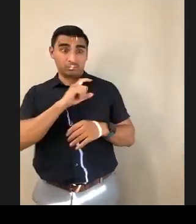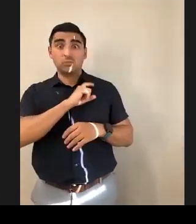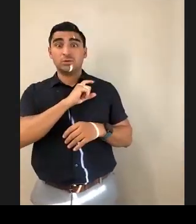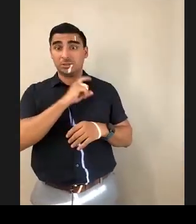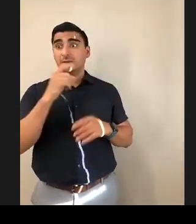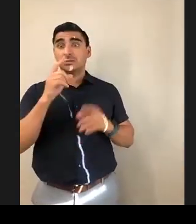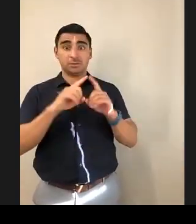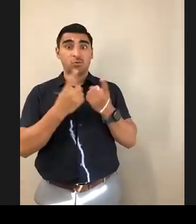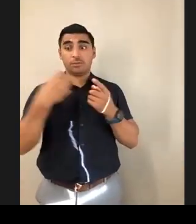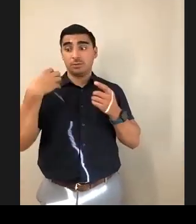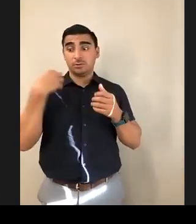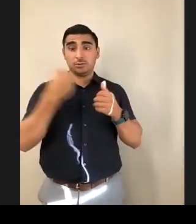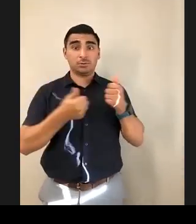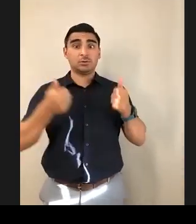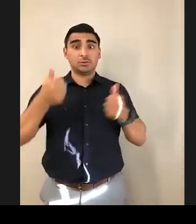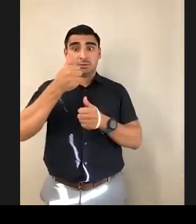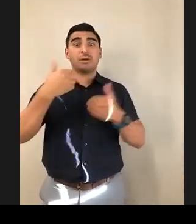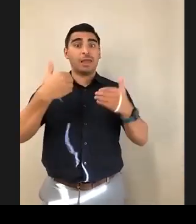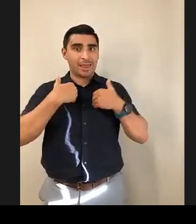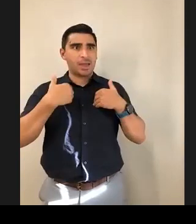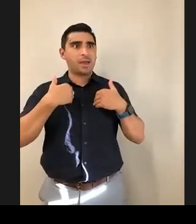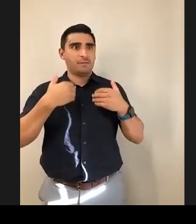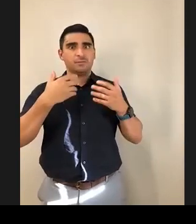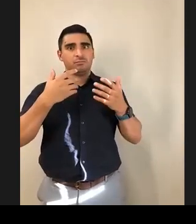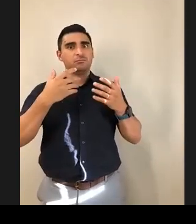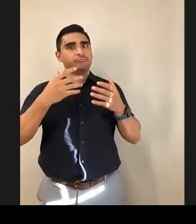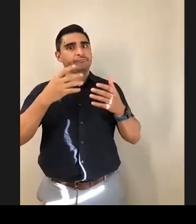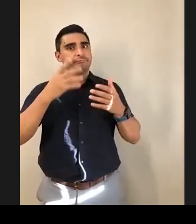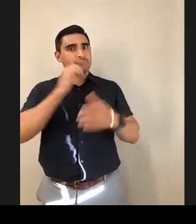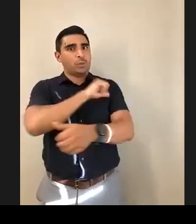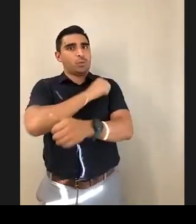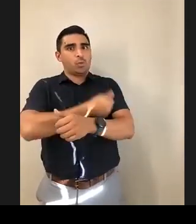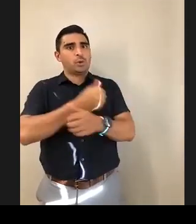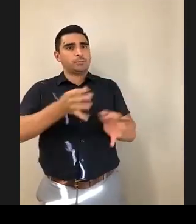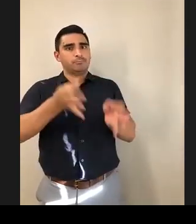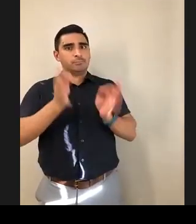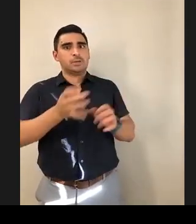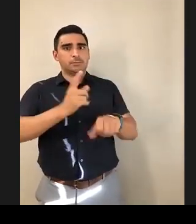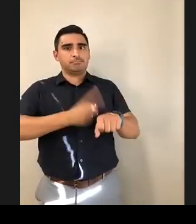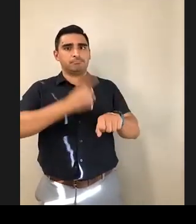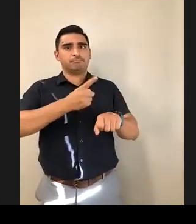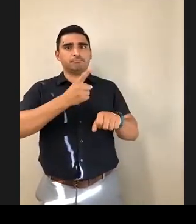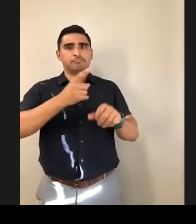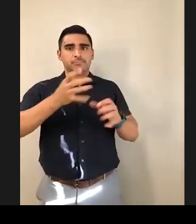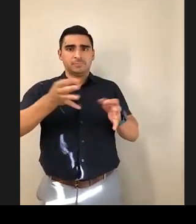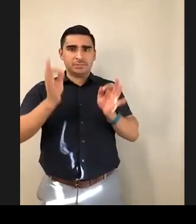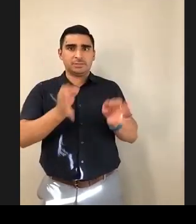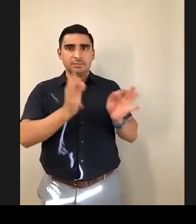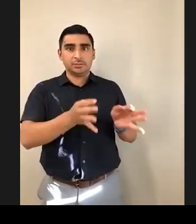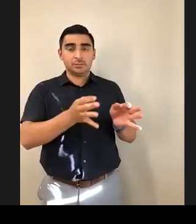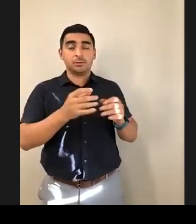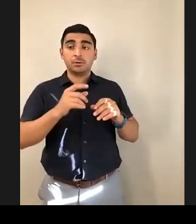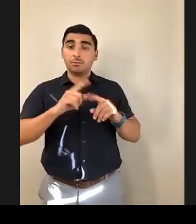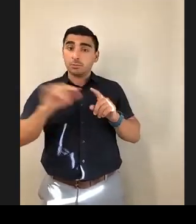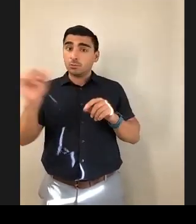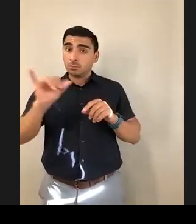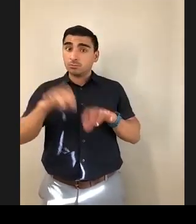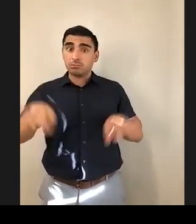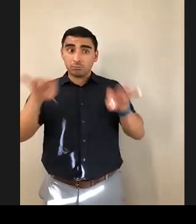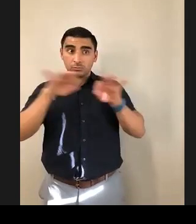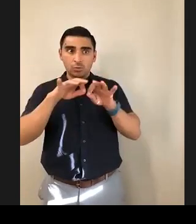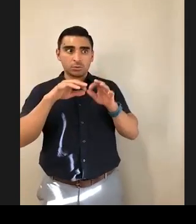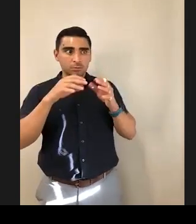quien tiene la última palabra es el jefe de la policía. Parte de eso debe ser informado al